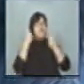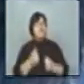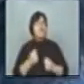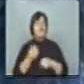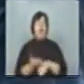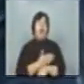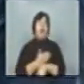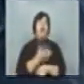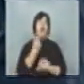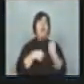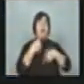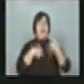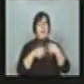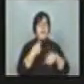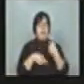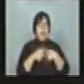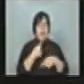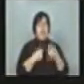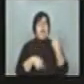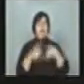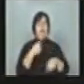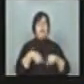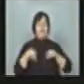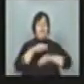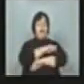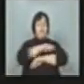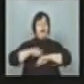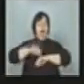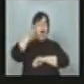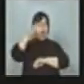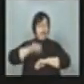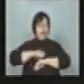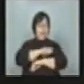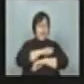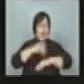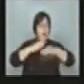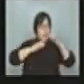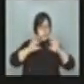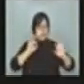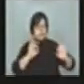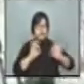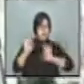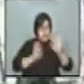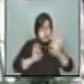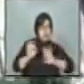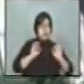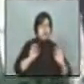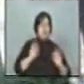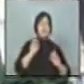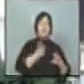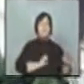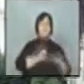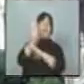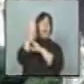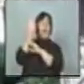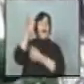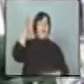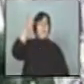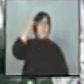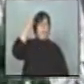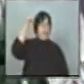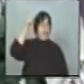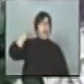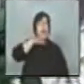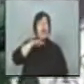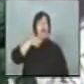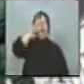hace, que es mandar los planos a Roma para que puedan verificar las dimensiones de este edificio, y se logra que se incorpore una laja